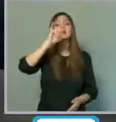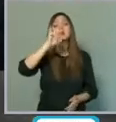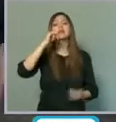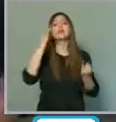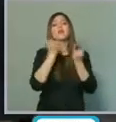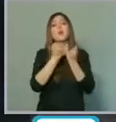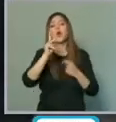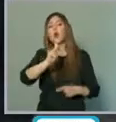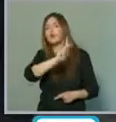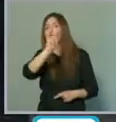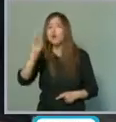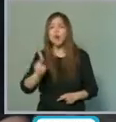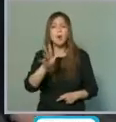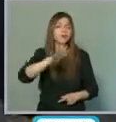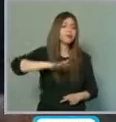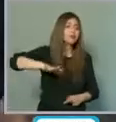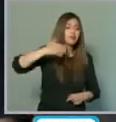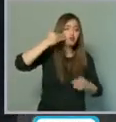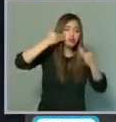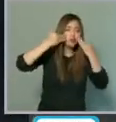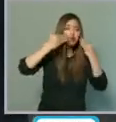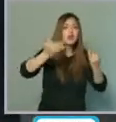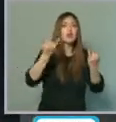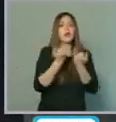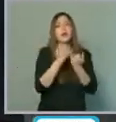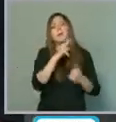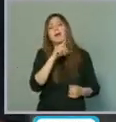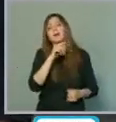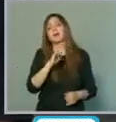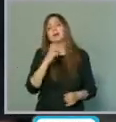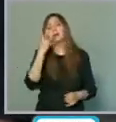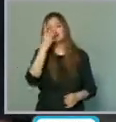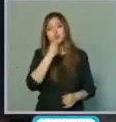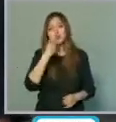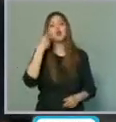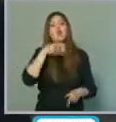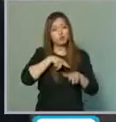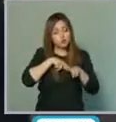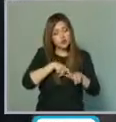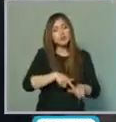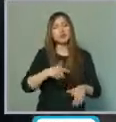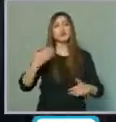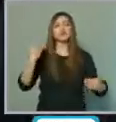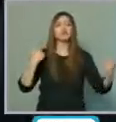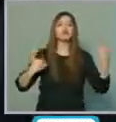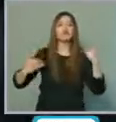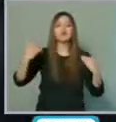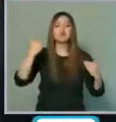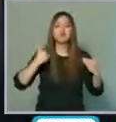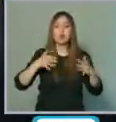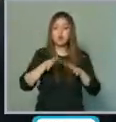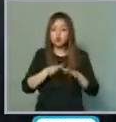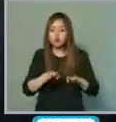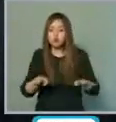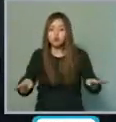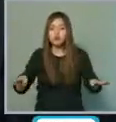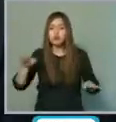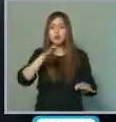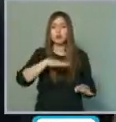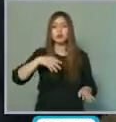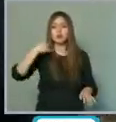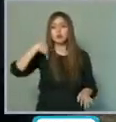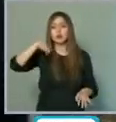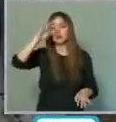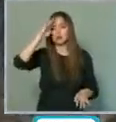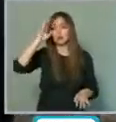el pueblo y el valle, ¿no? Se ve muy bonito. Vamos a seguir recorriendo todas estas faldas. No sé si decir las faldas